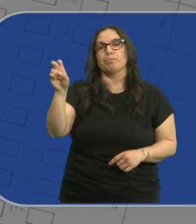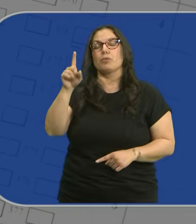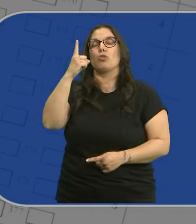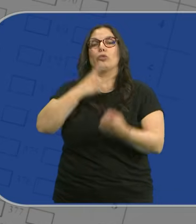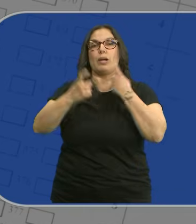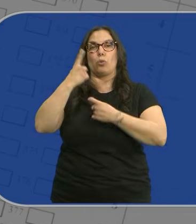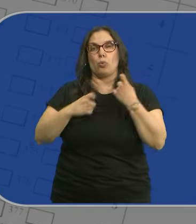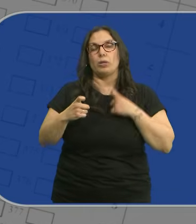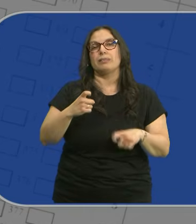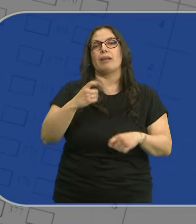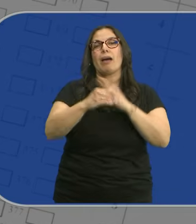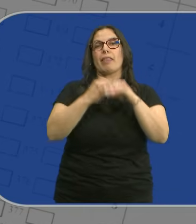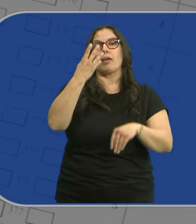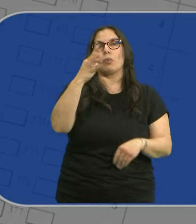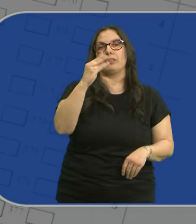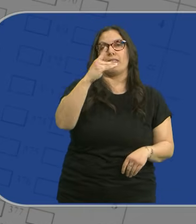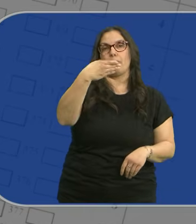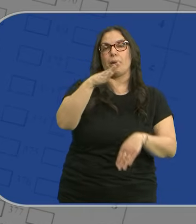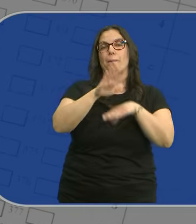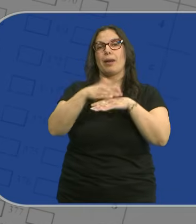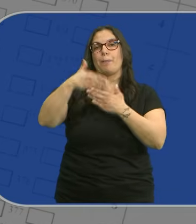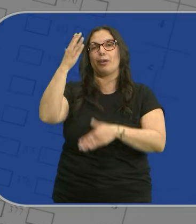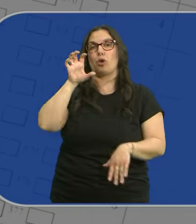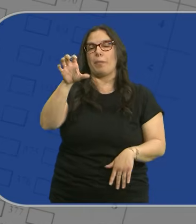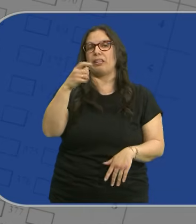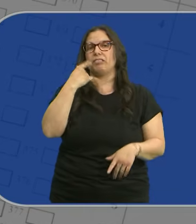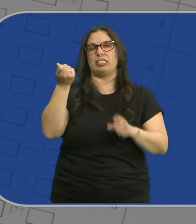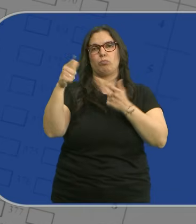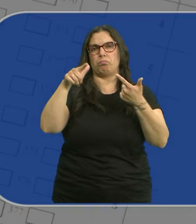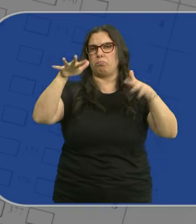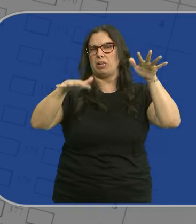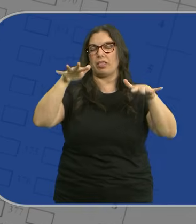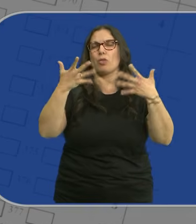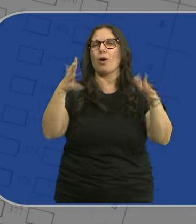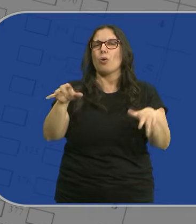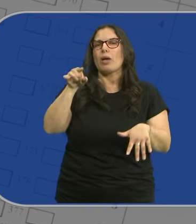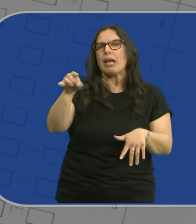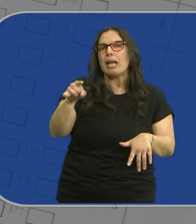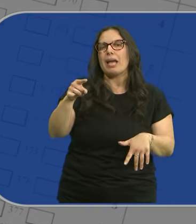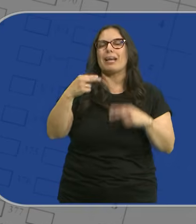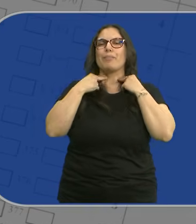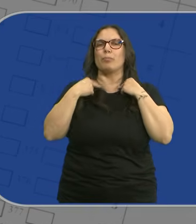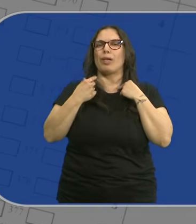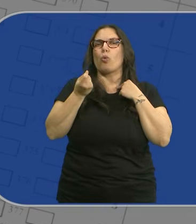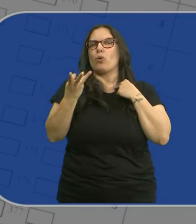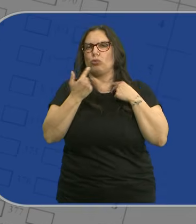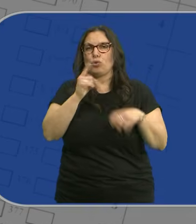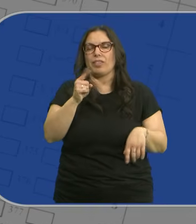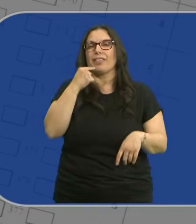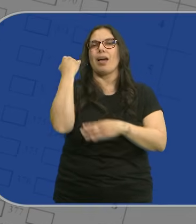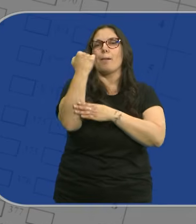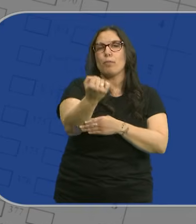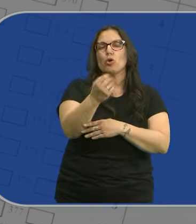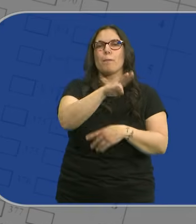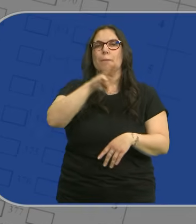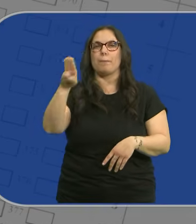Otro barómetro de 40dB, en este caso para El País, dibuja un escenario muy similar, aunque este sondeo no pronostica escaños. Según esta encuesta, el apoyo al